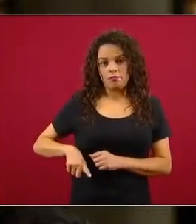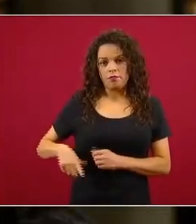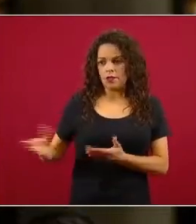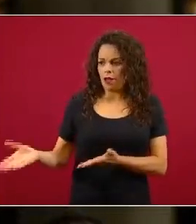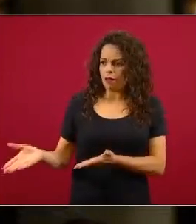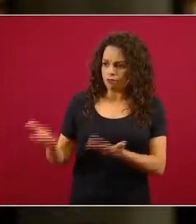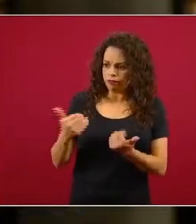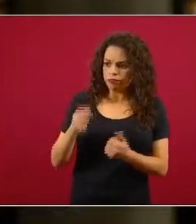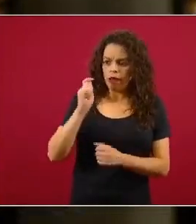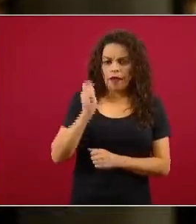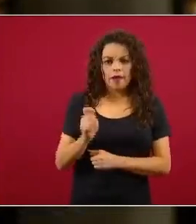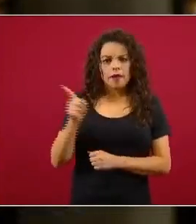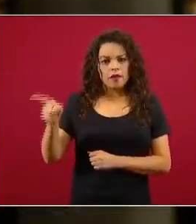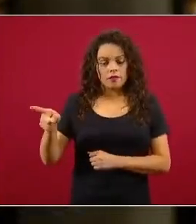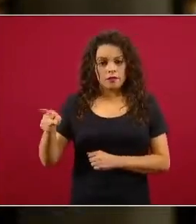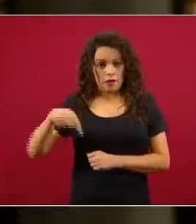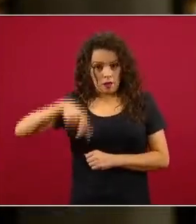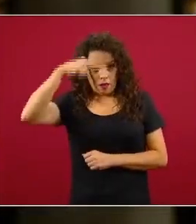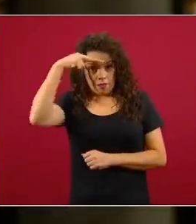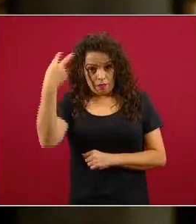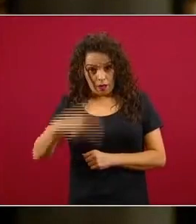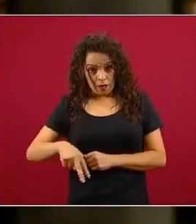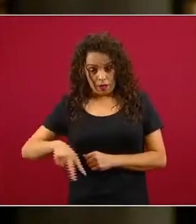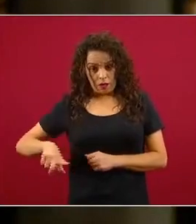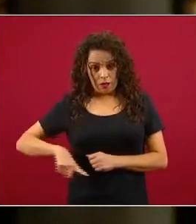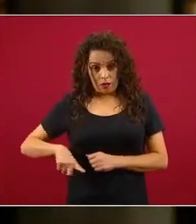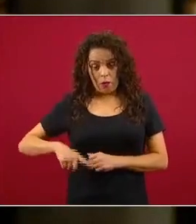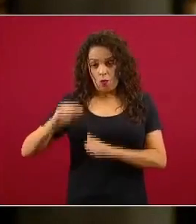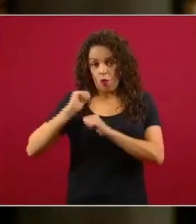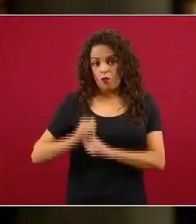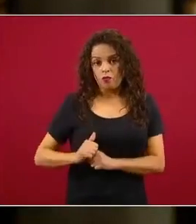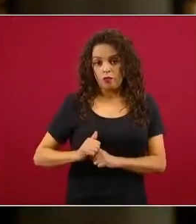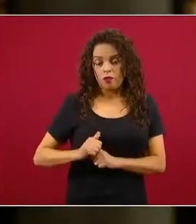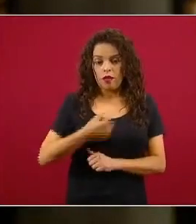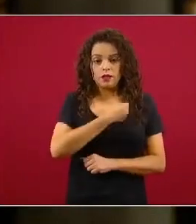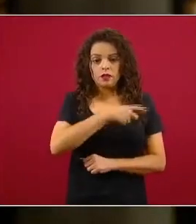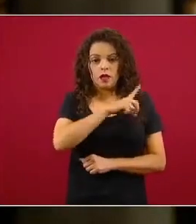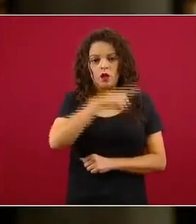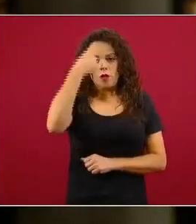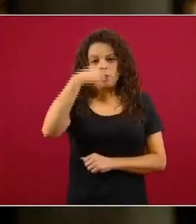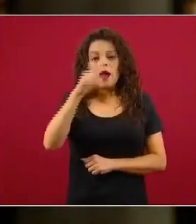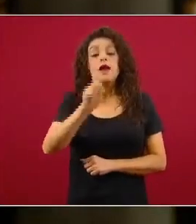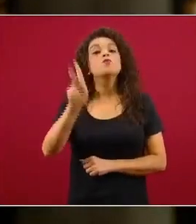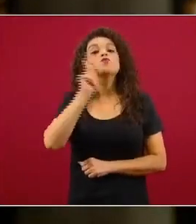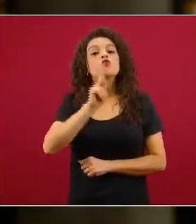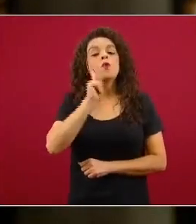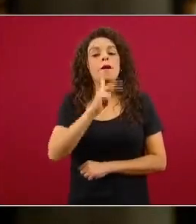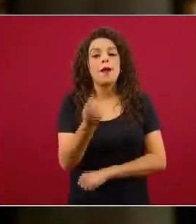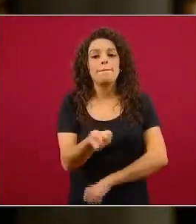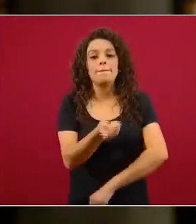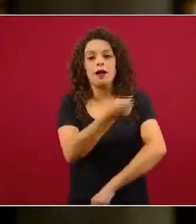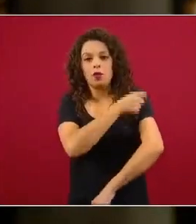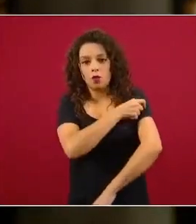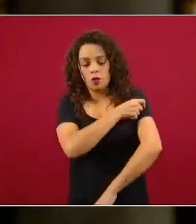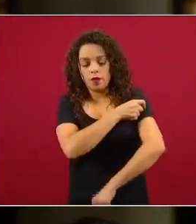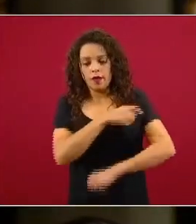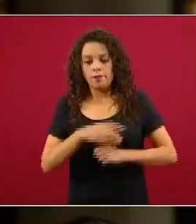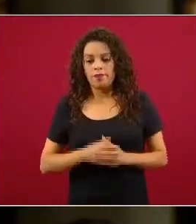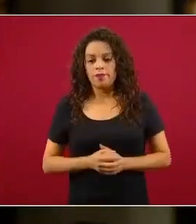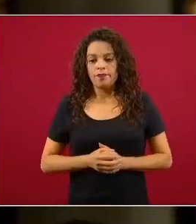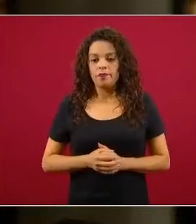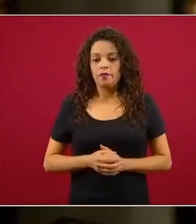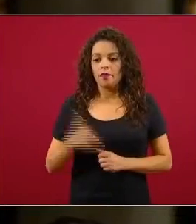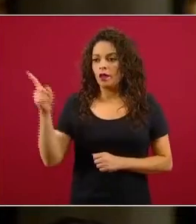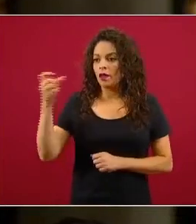las autoridades de salud, para probar una vacuna. Al parecer el secretario de Relaciones